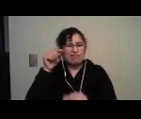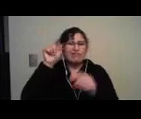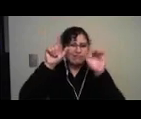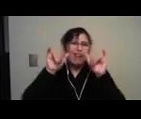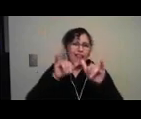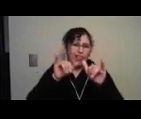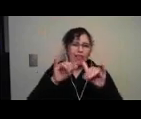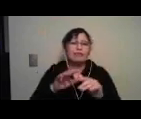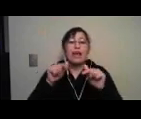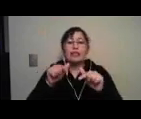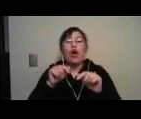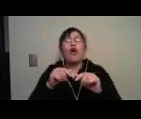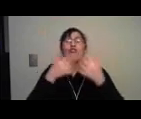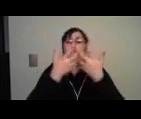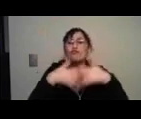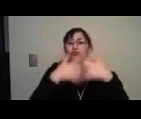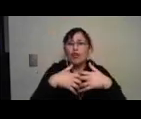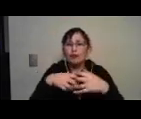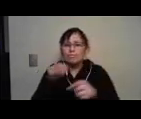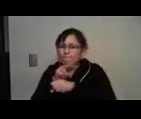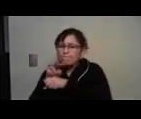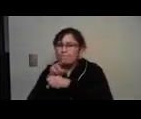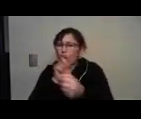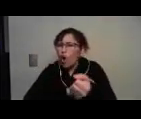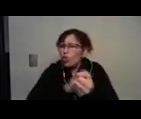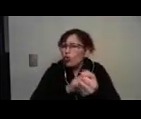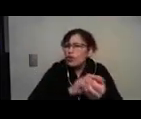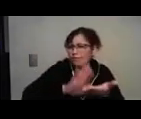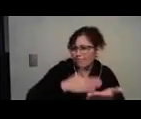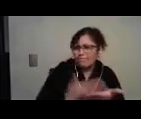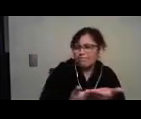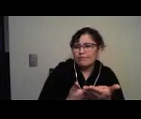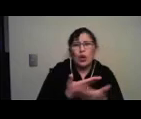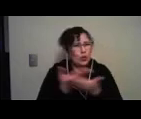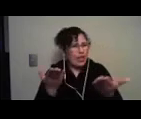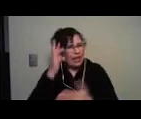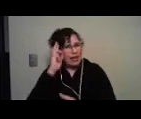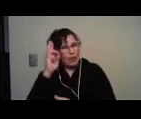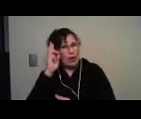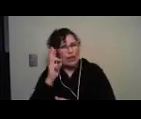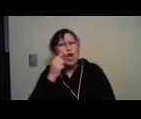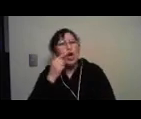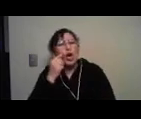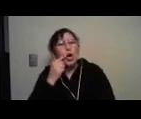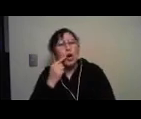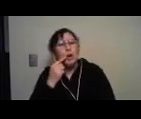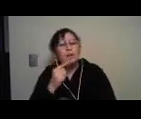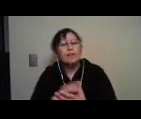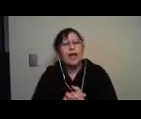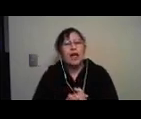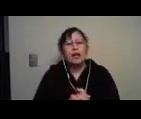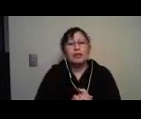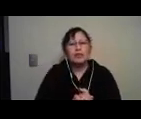son funciones supervisoras de la conducta, ¿ya? Y aquí un poco tienen que recordar el caso del señor Pineskey, ya